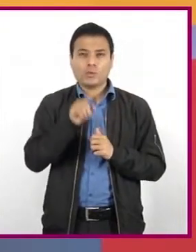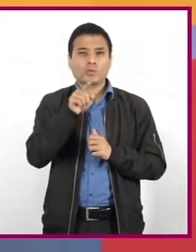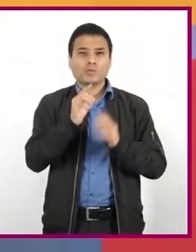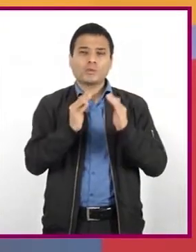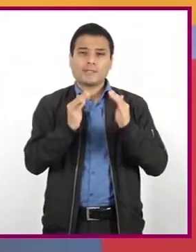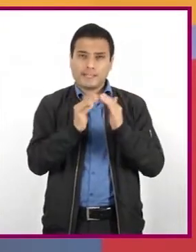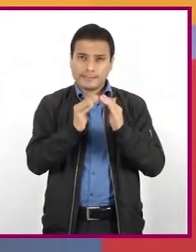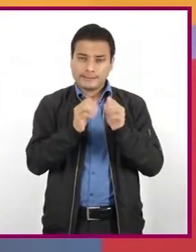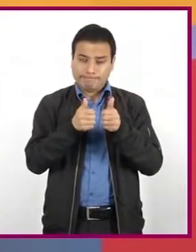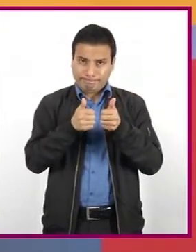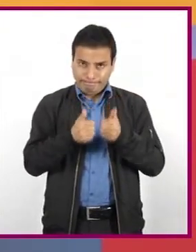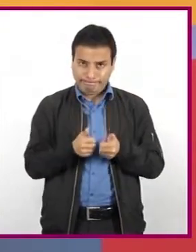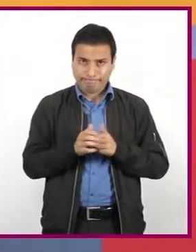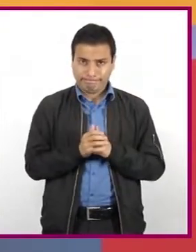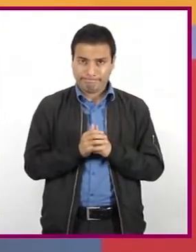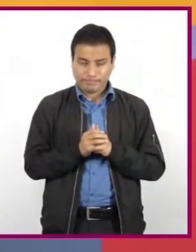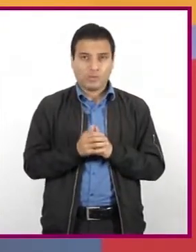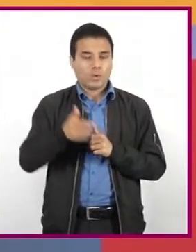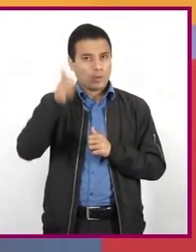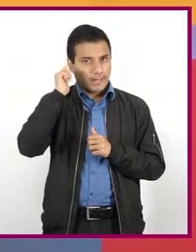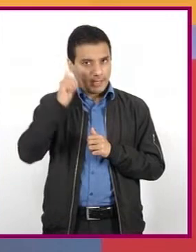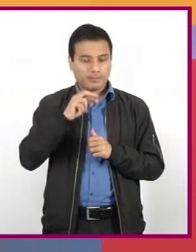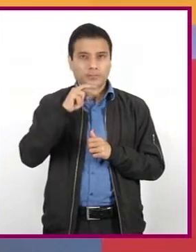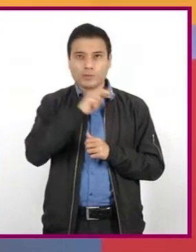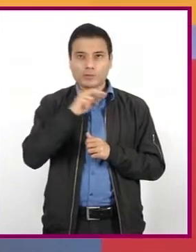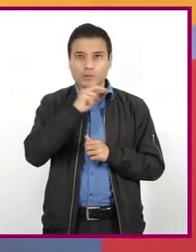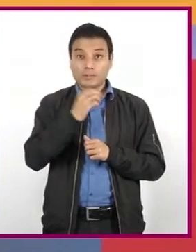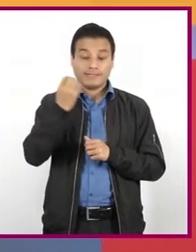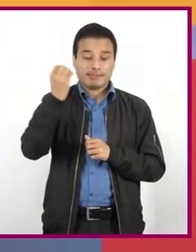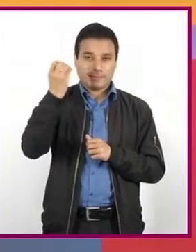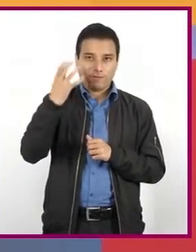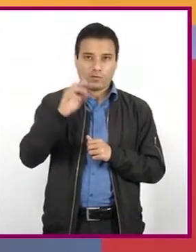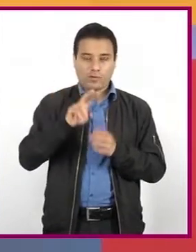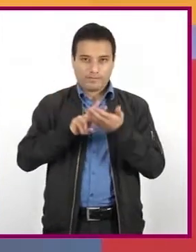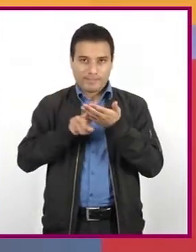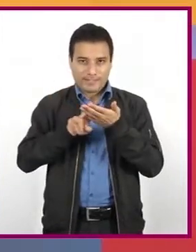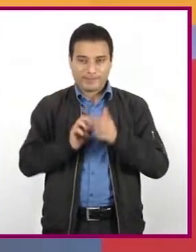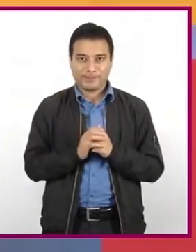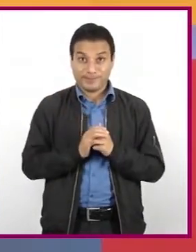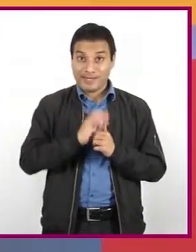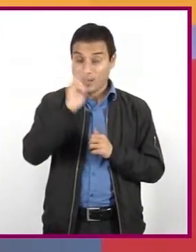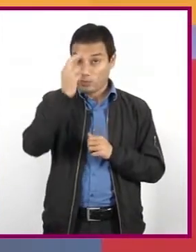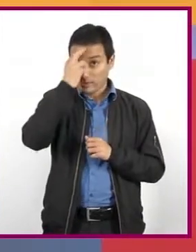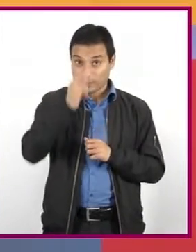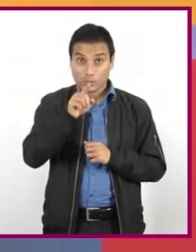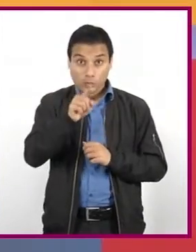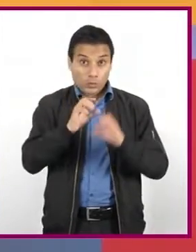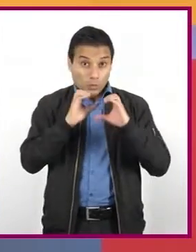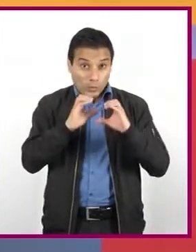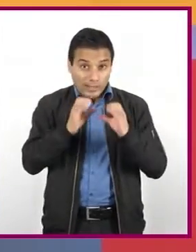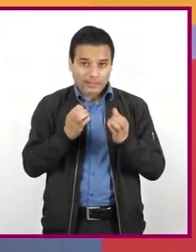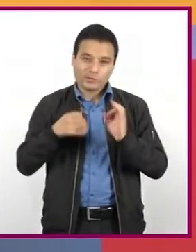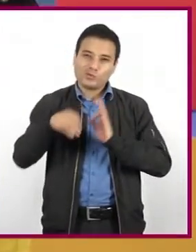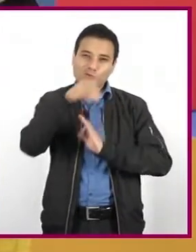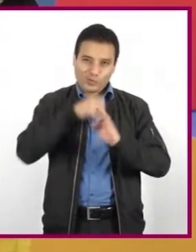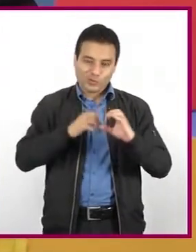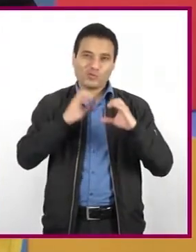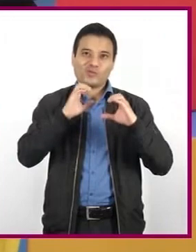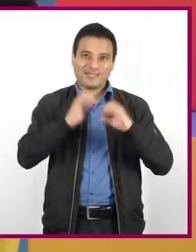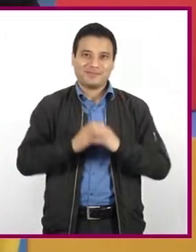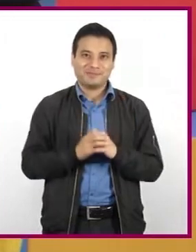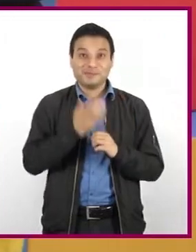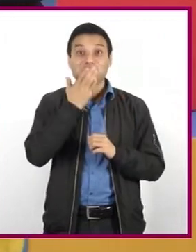sus casas, para que pronto lleguemos al semáforo verde. Recuerden que, si te cuidas tú, nos cuidamos todos.